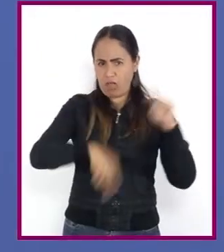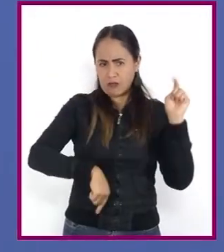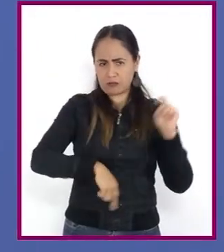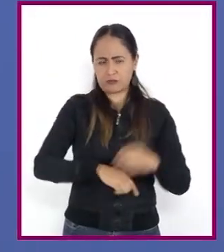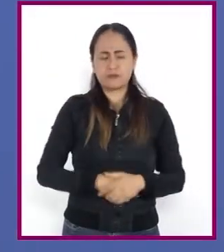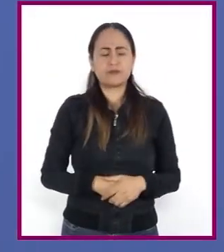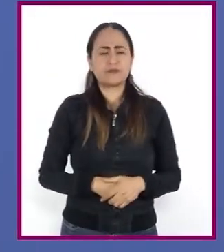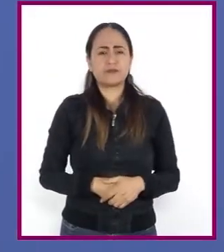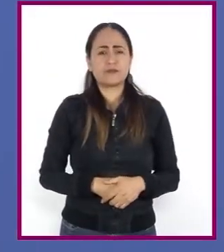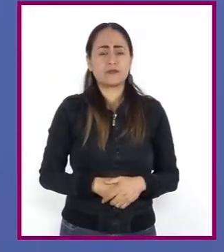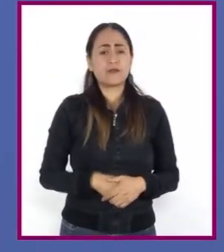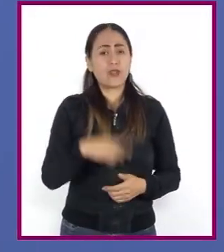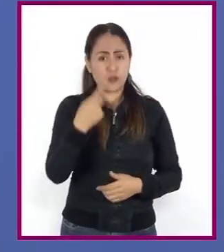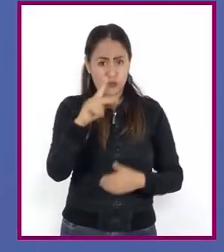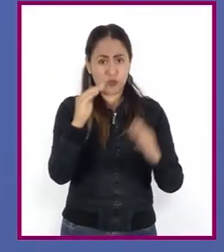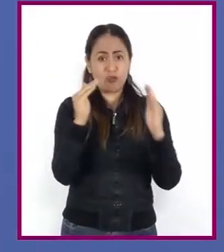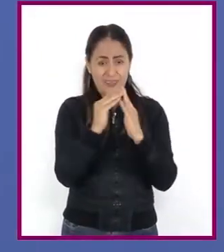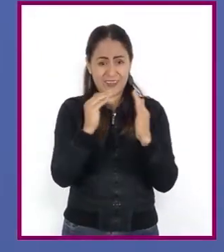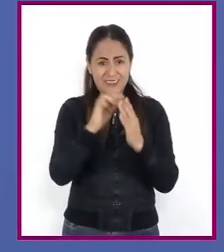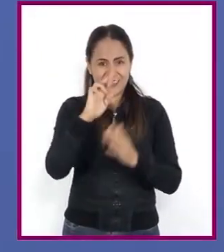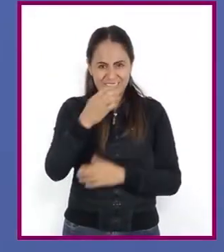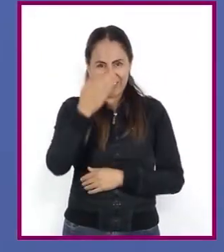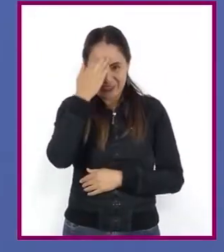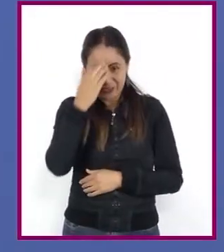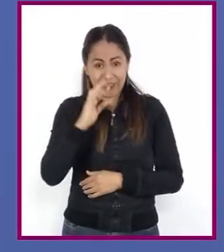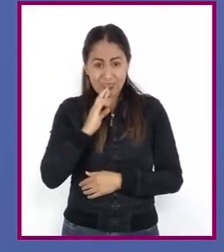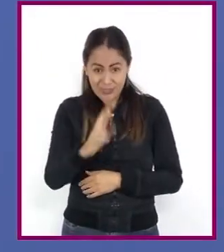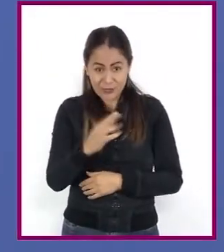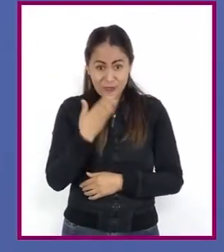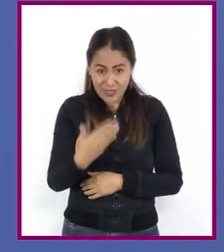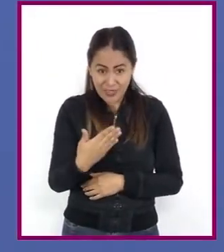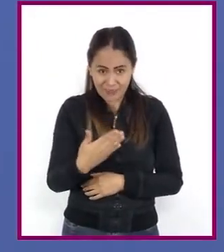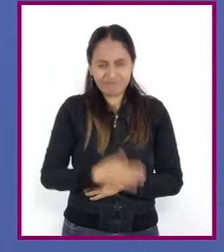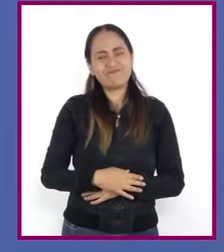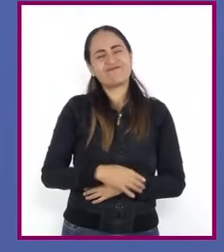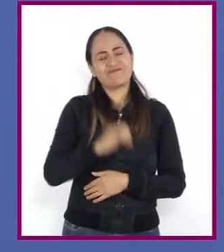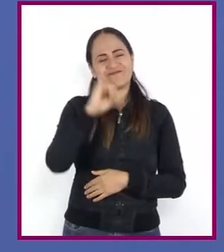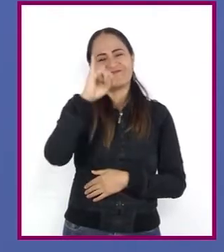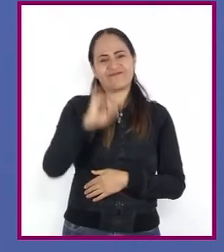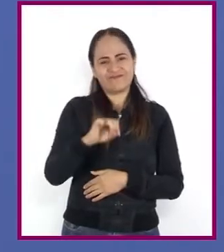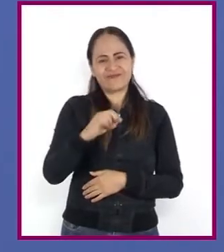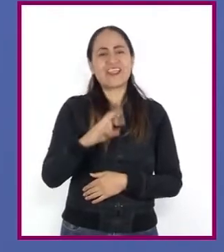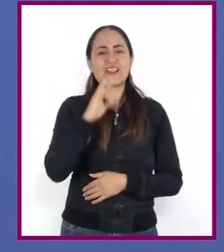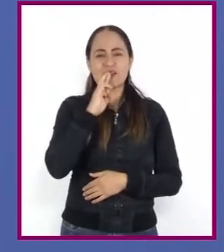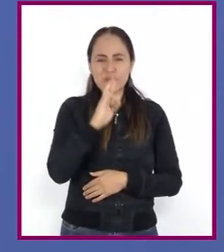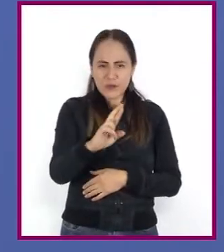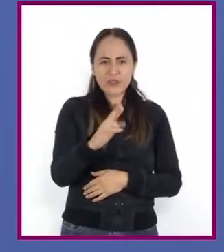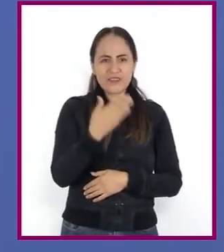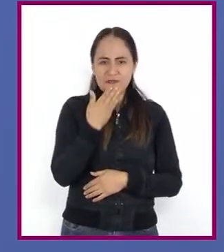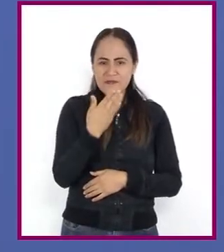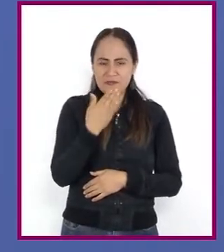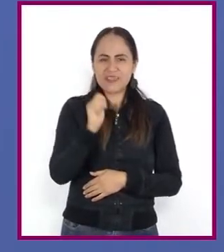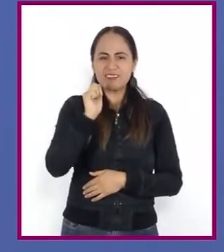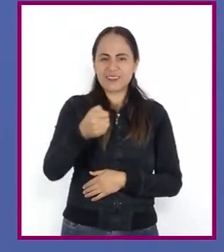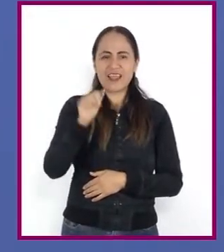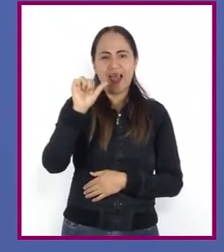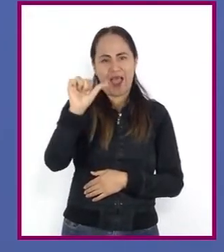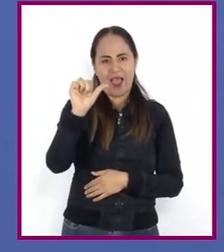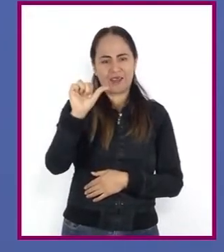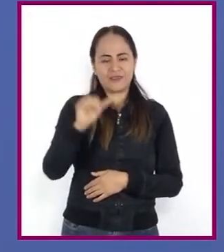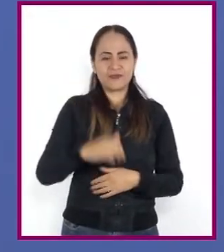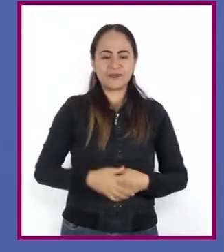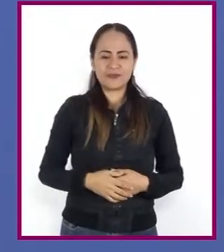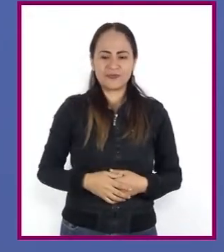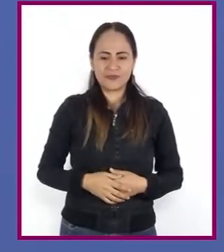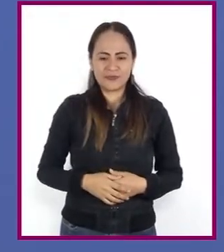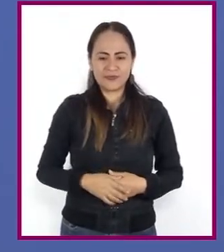en casa, ¿reconocieron la respuesta? Excelente. La respuesta correcta es la opción A.